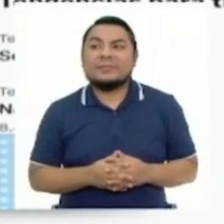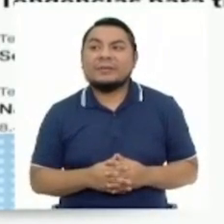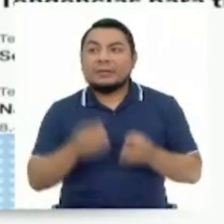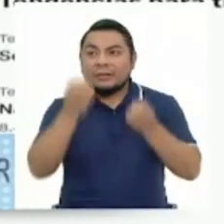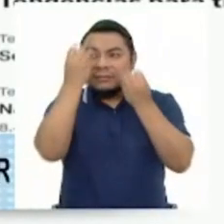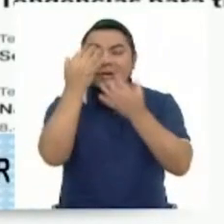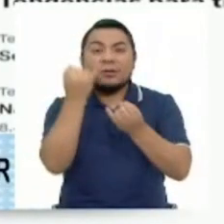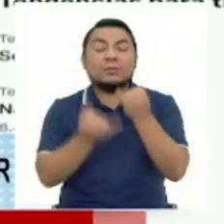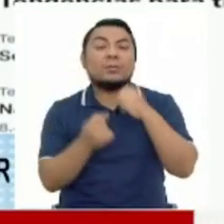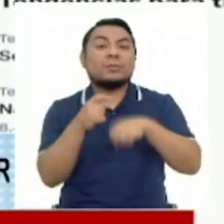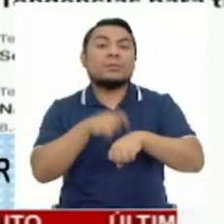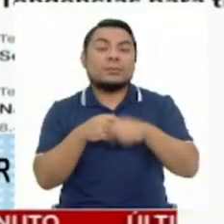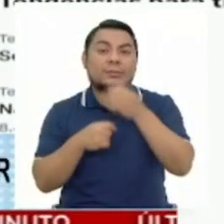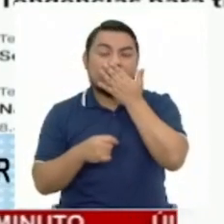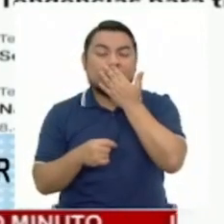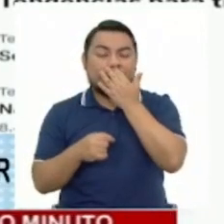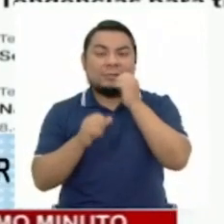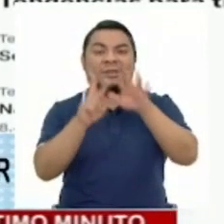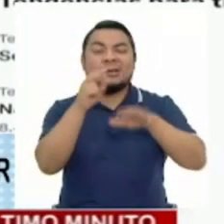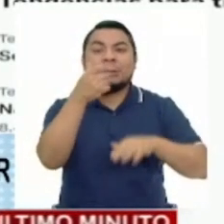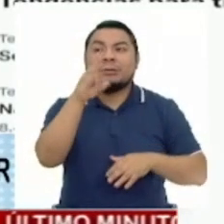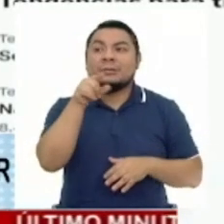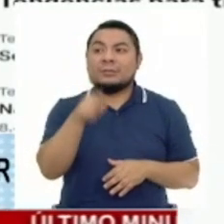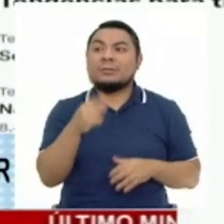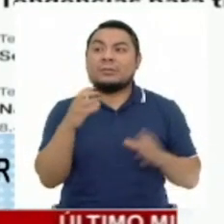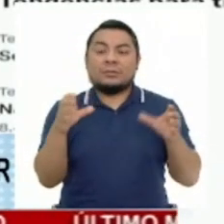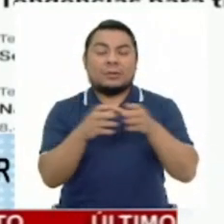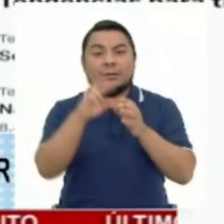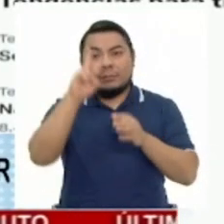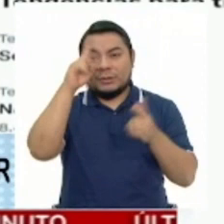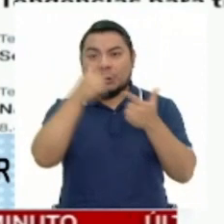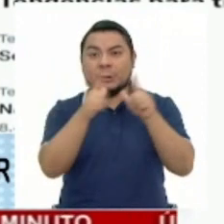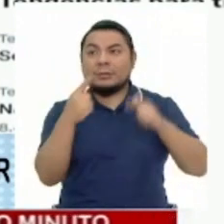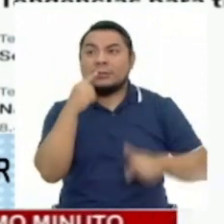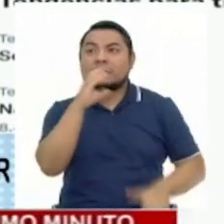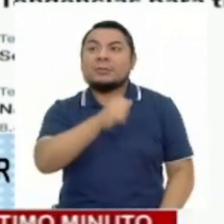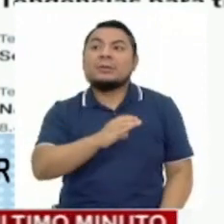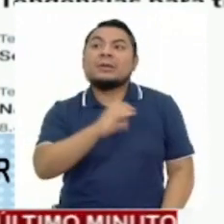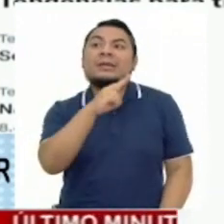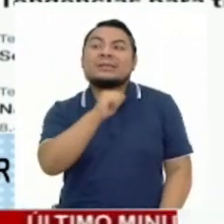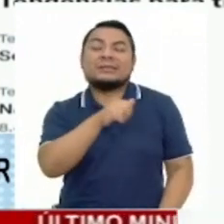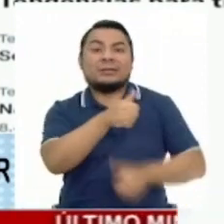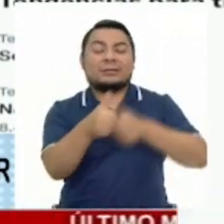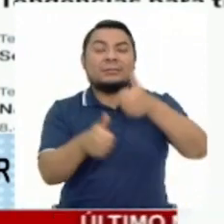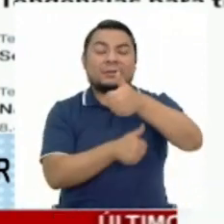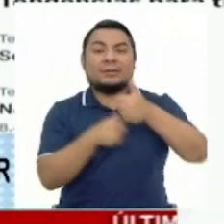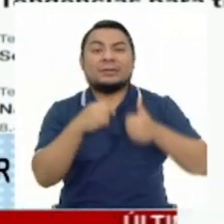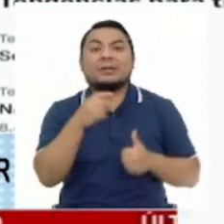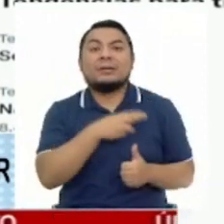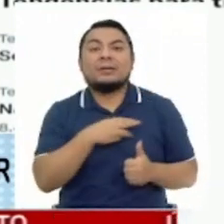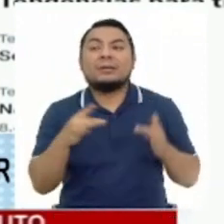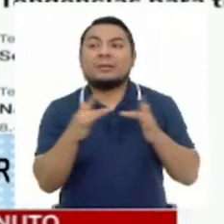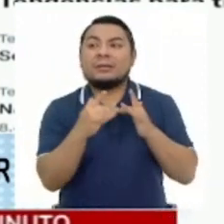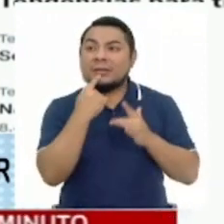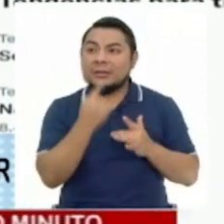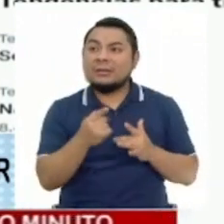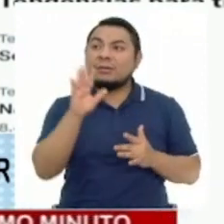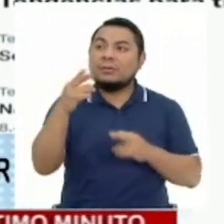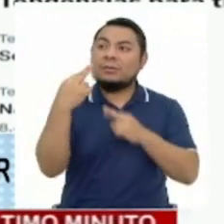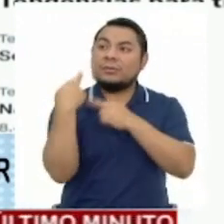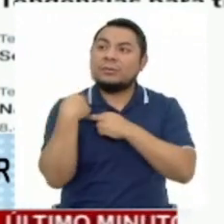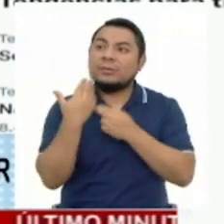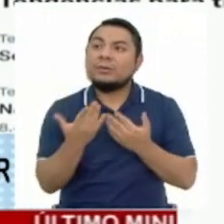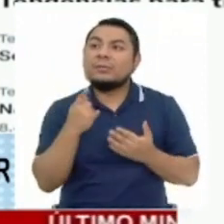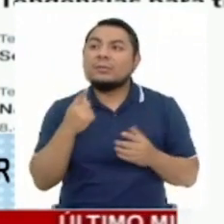Información de último minuto, 12:17, el tuit de la bancada de Perú Libre. Canciller y vicecanciller deben dimitir de sus cargos